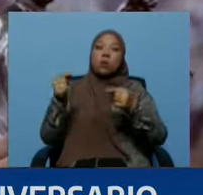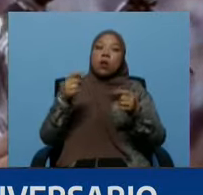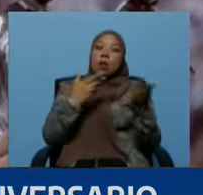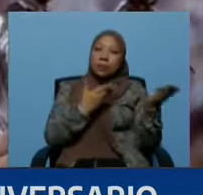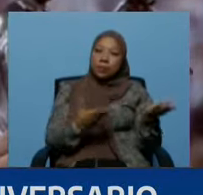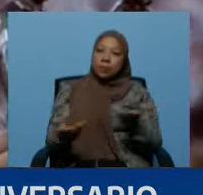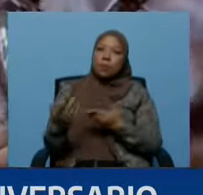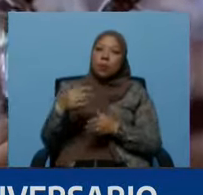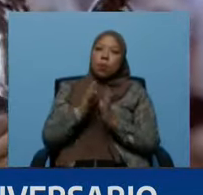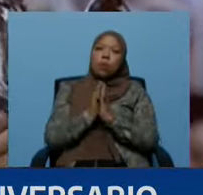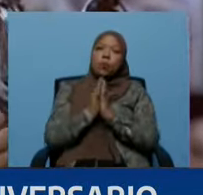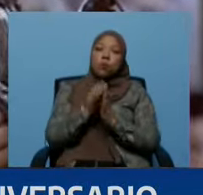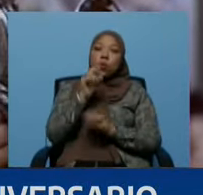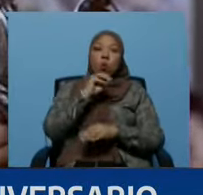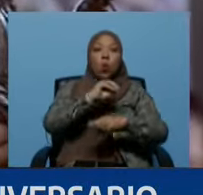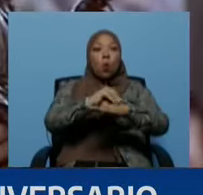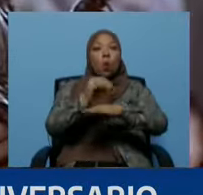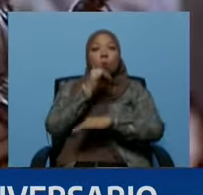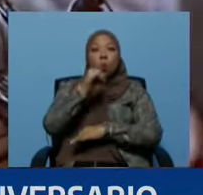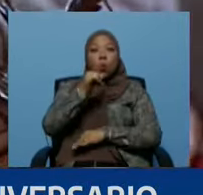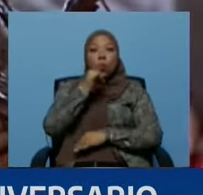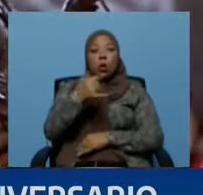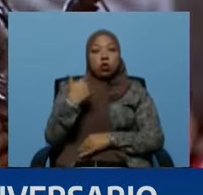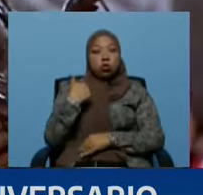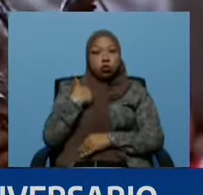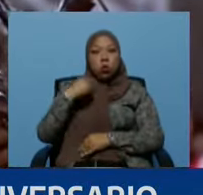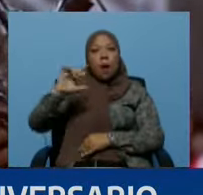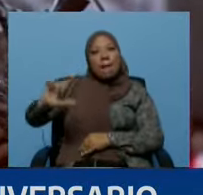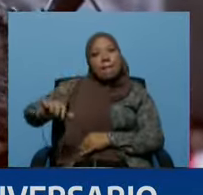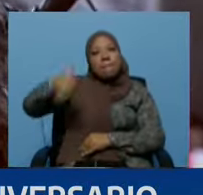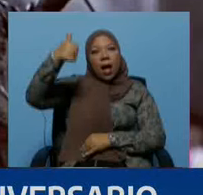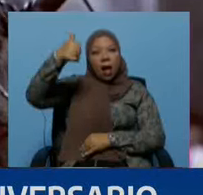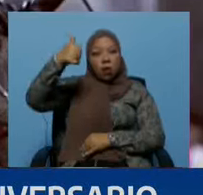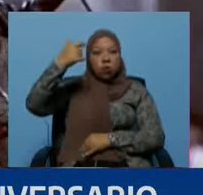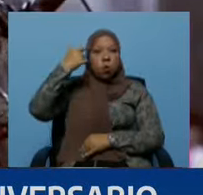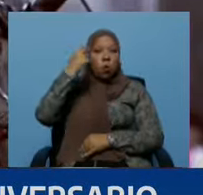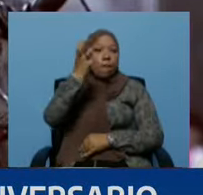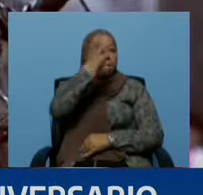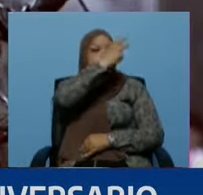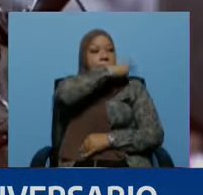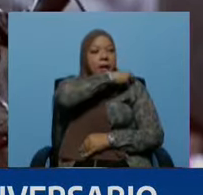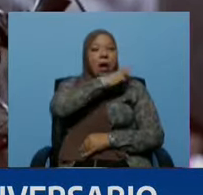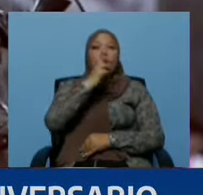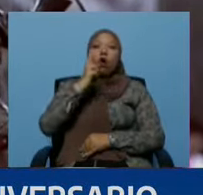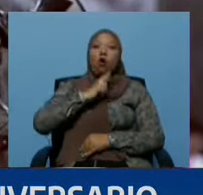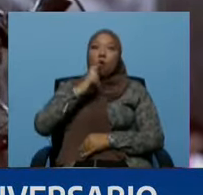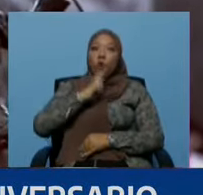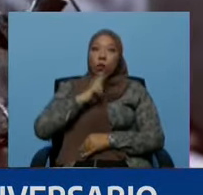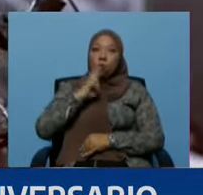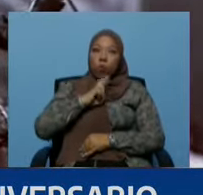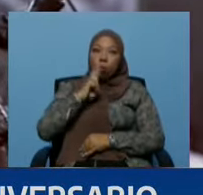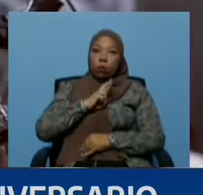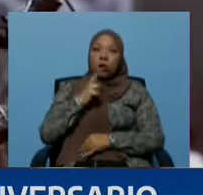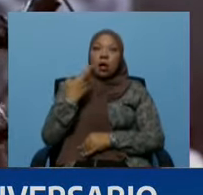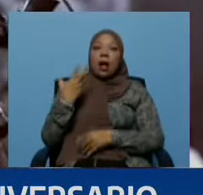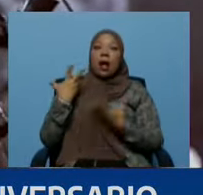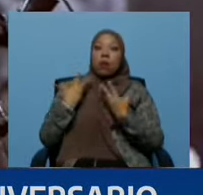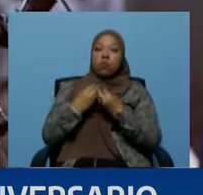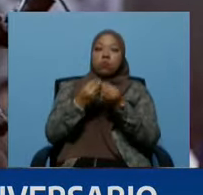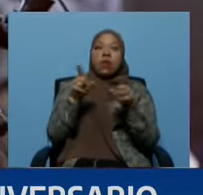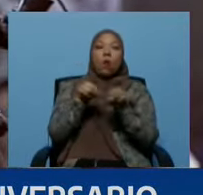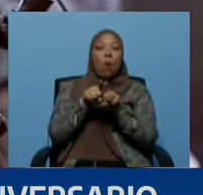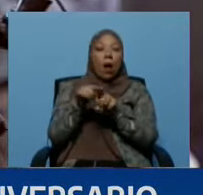Adelante. Le informo que soy el alférez mayor Silvestre Aragón Víctor y me acompaña la